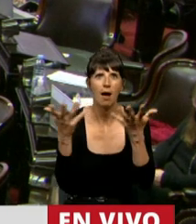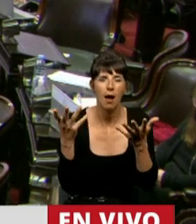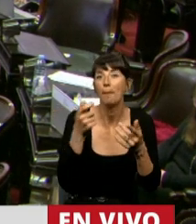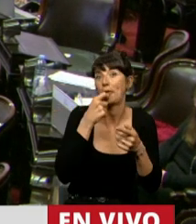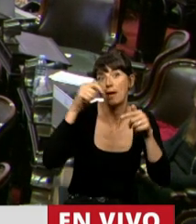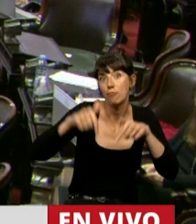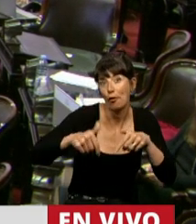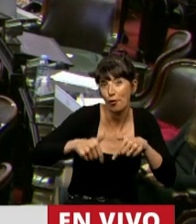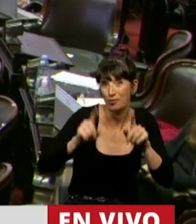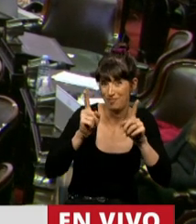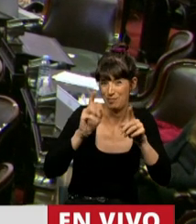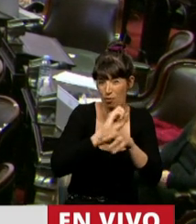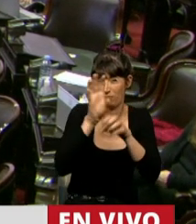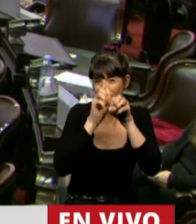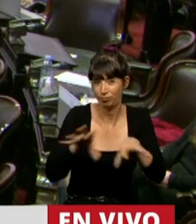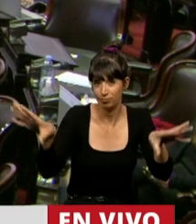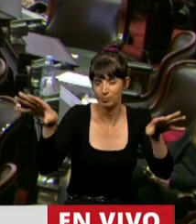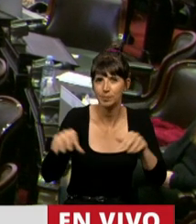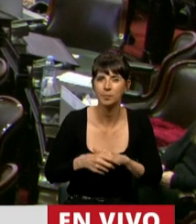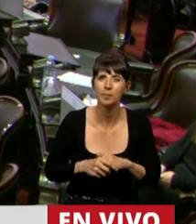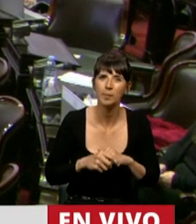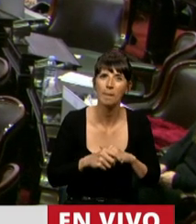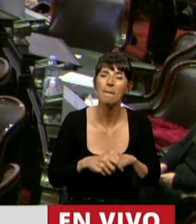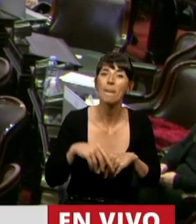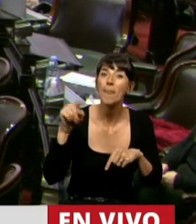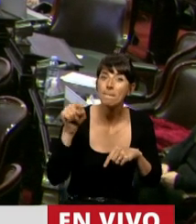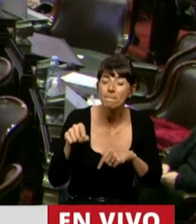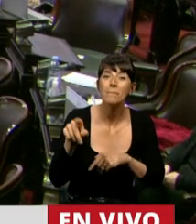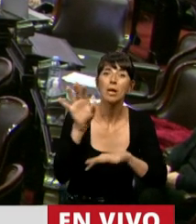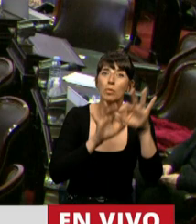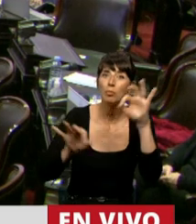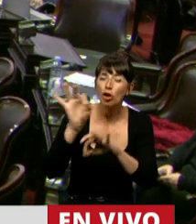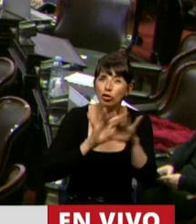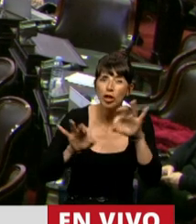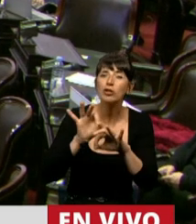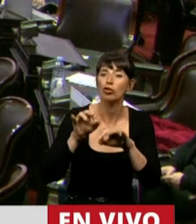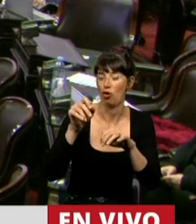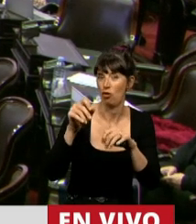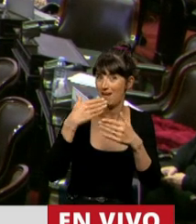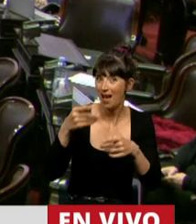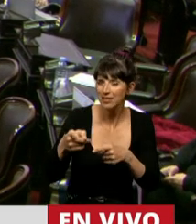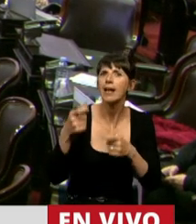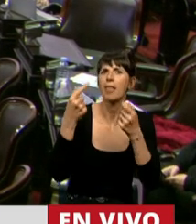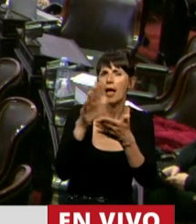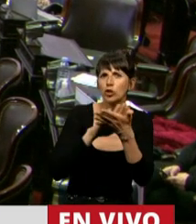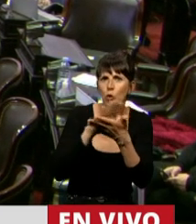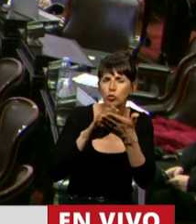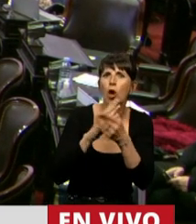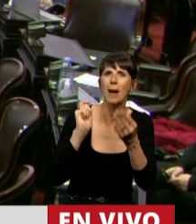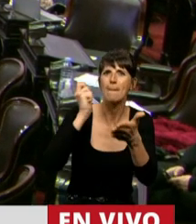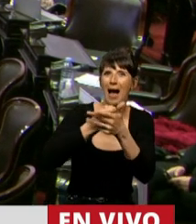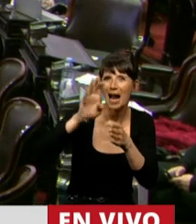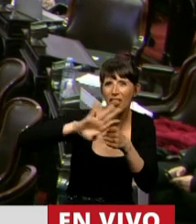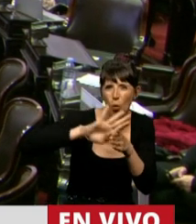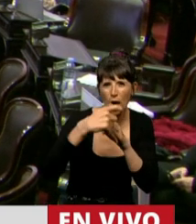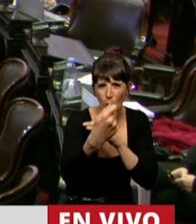el coronavirus señor presidente porque el proyecto resuelve el problema de financiamiento de la reparación histórica porque